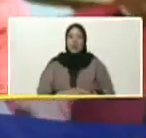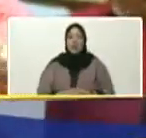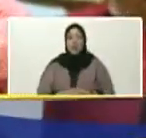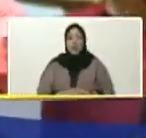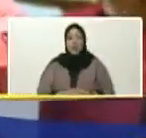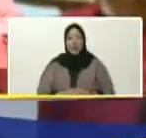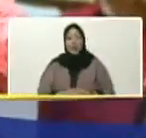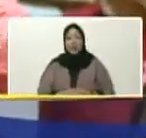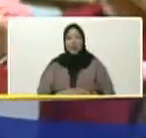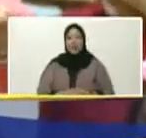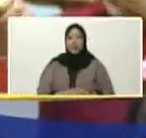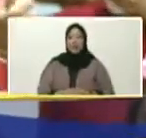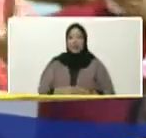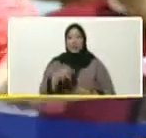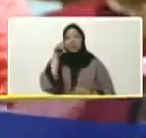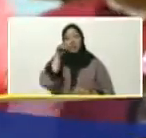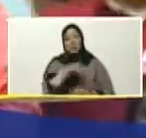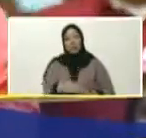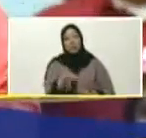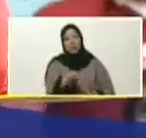El pueblo no le falló.